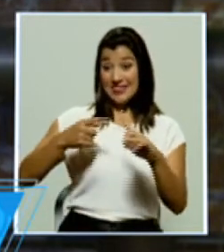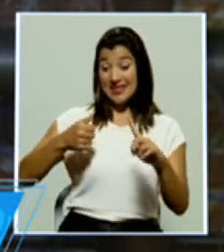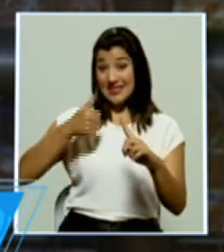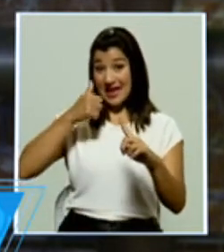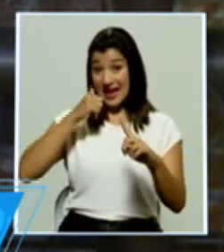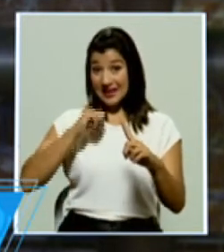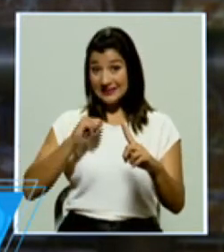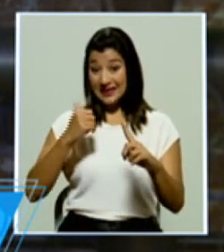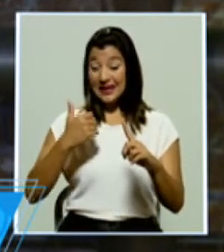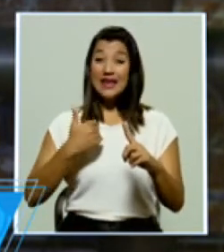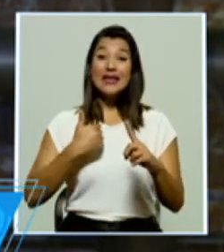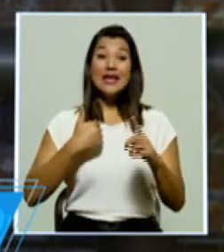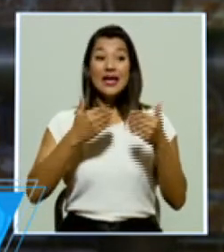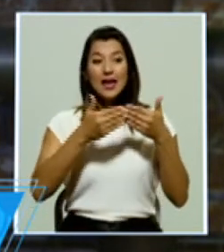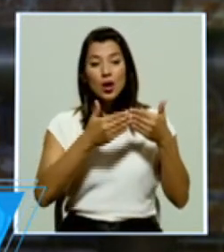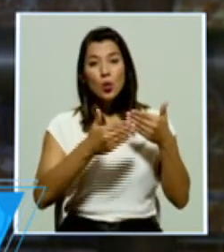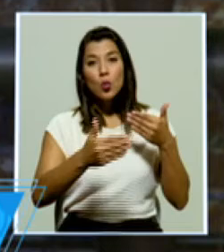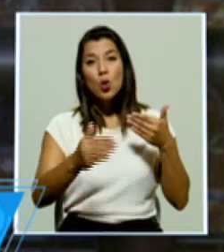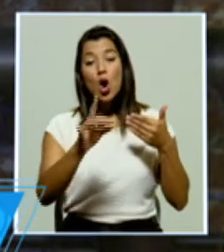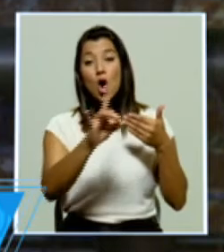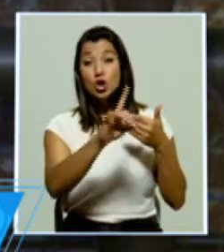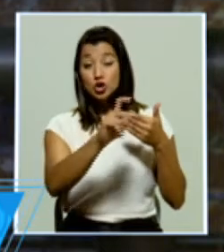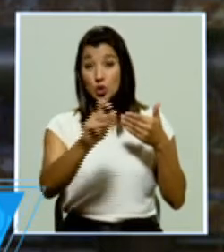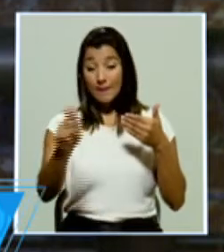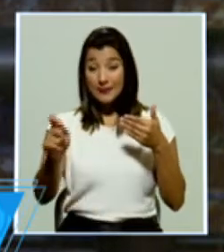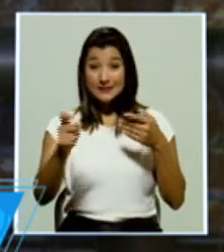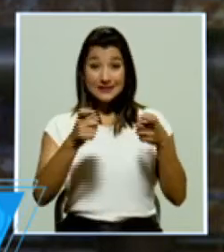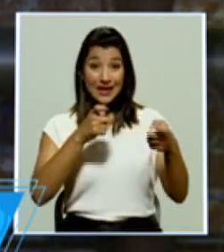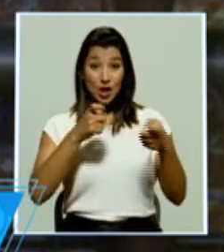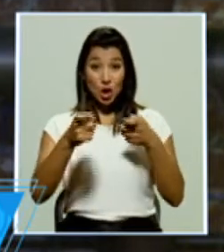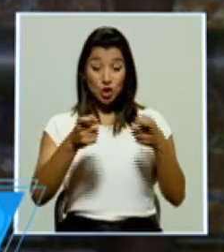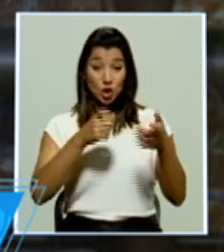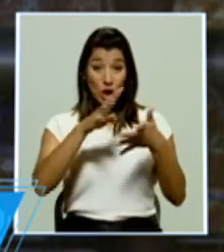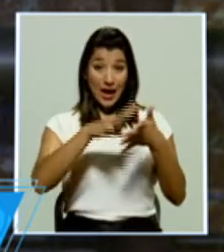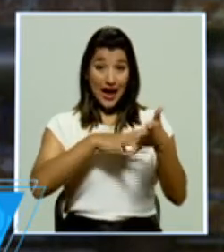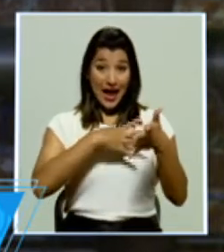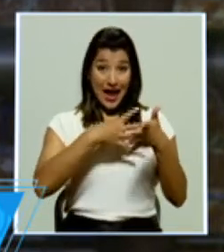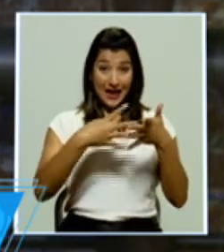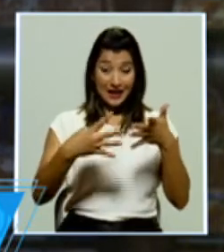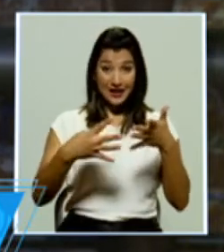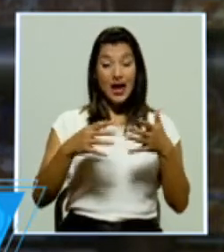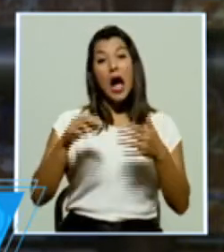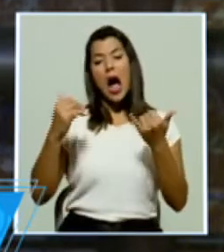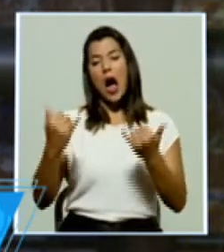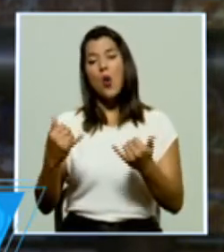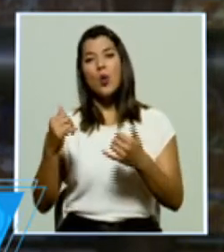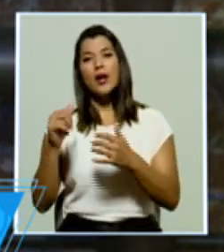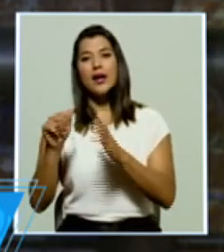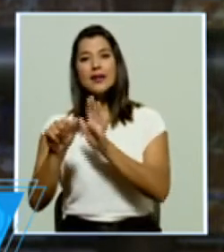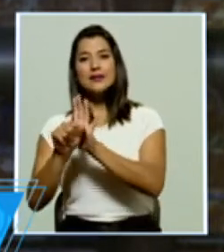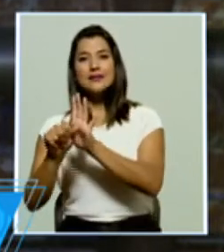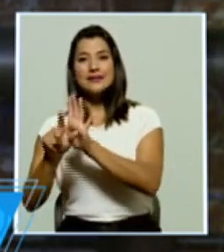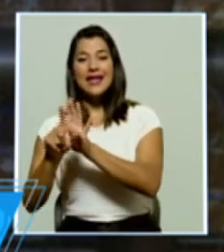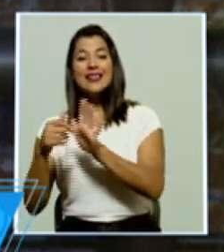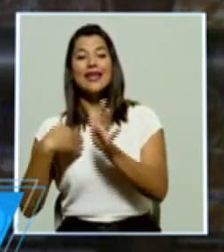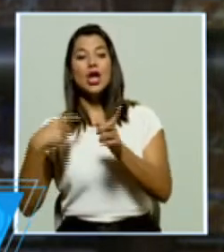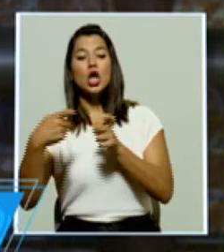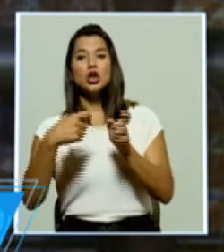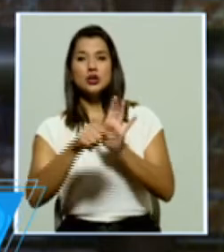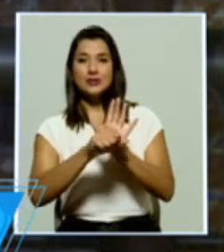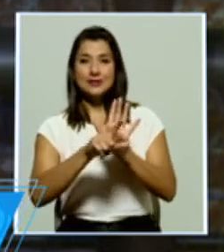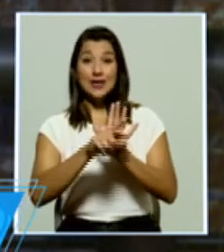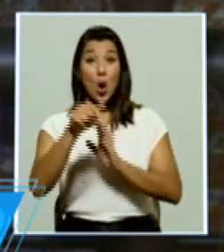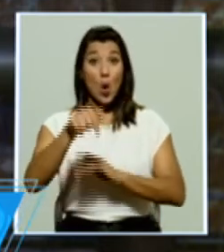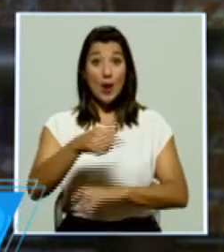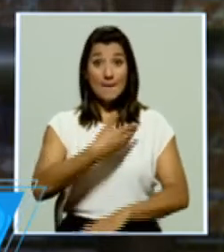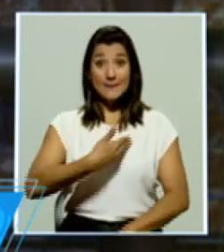durante 8 meses el control de la agenda legislativa. Hoy el presidente de la República se